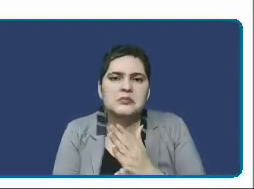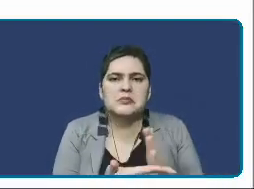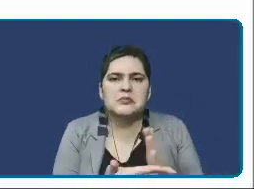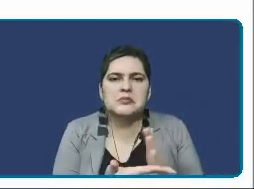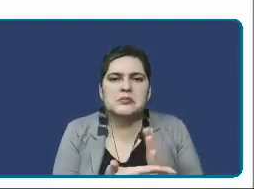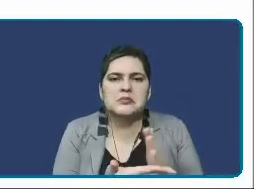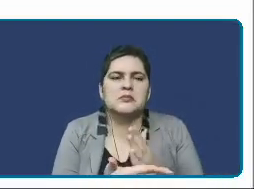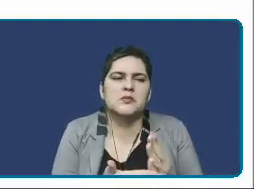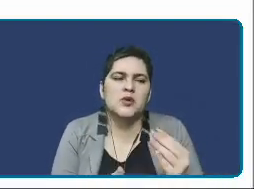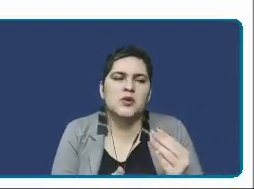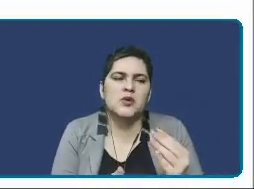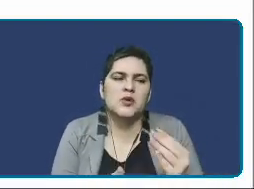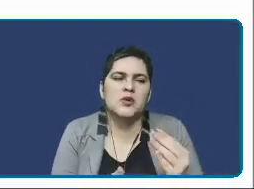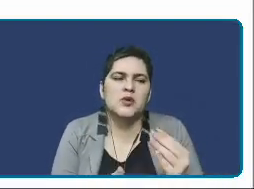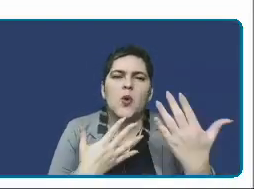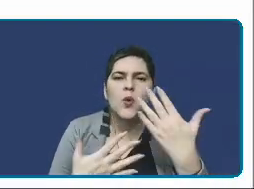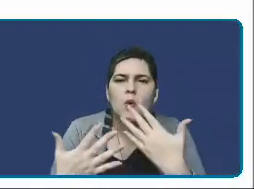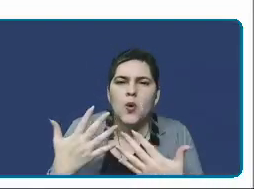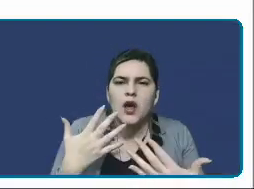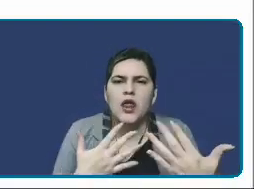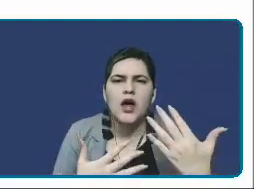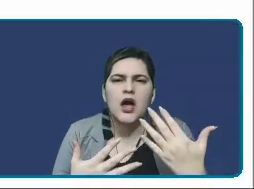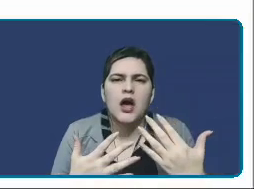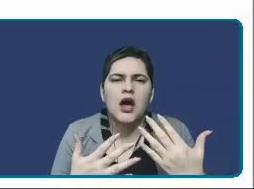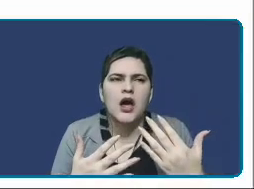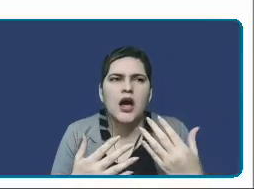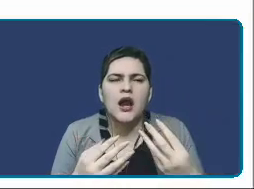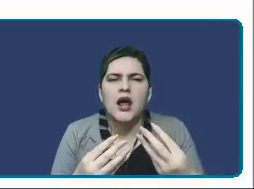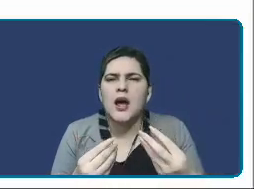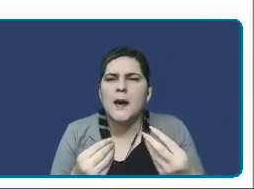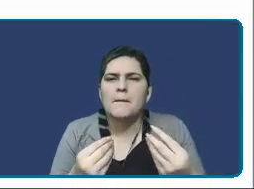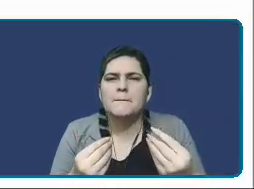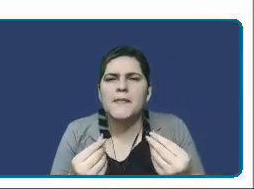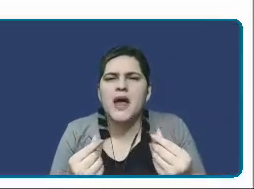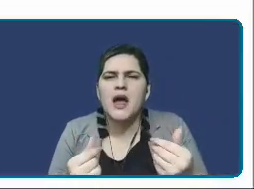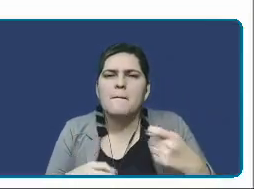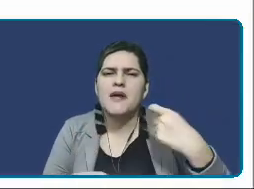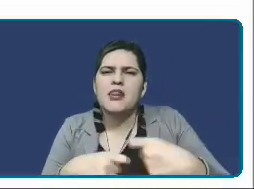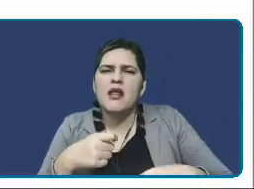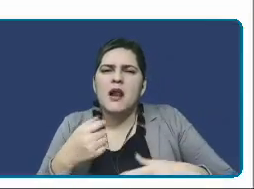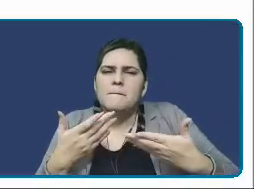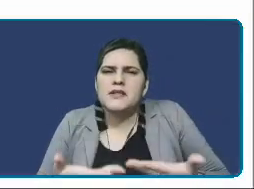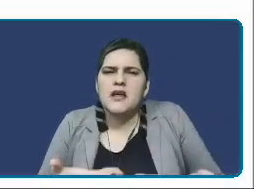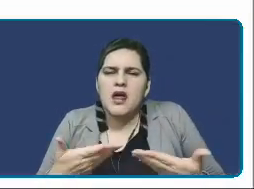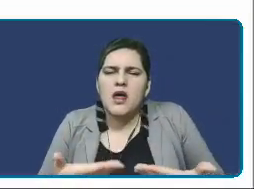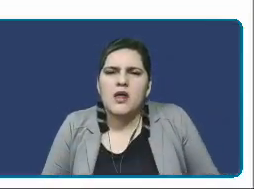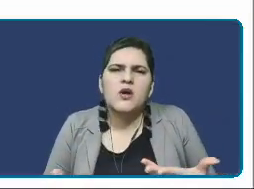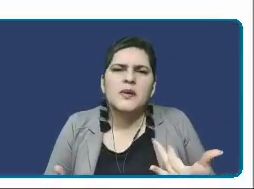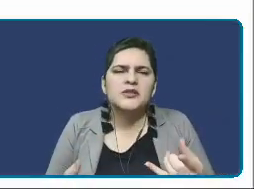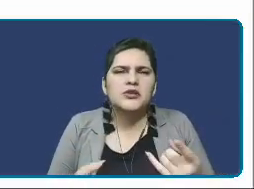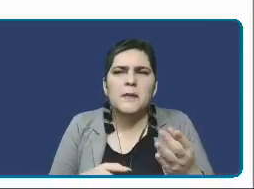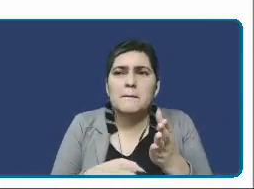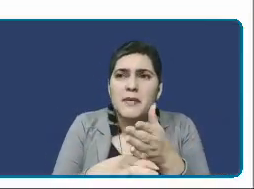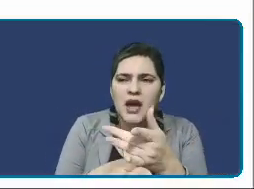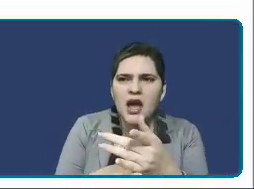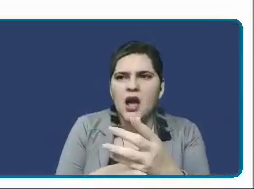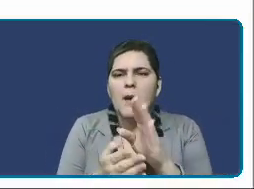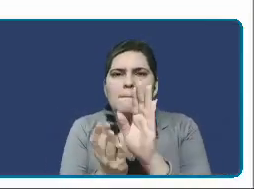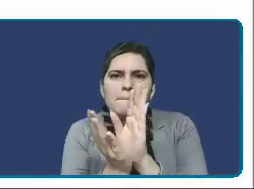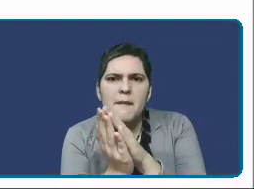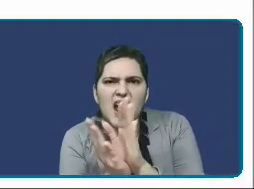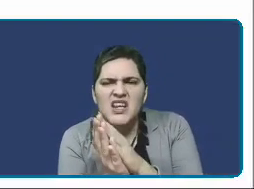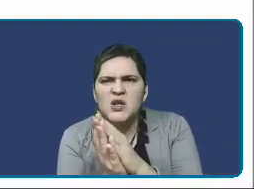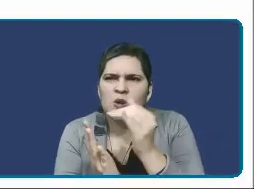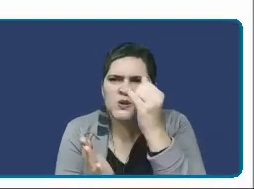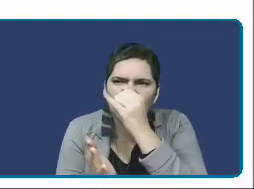mejor de metales pesados, o pescados o mariscos que estén contaminados de lugares que